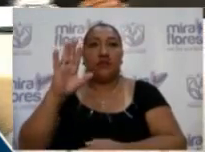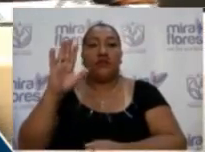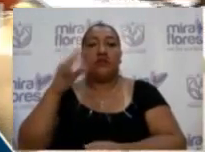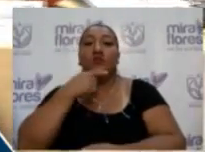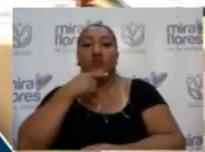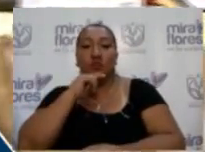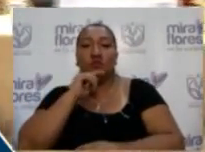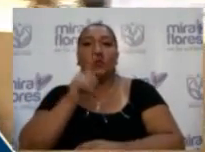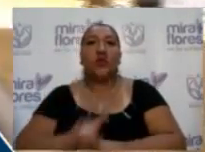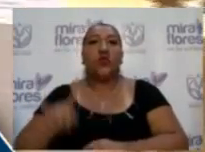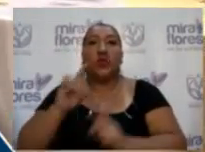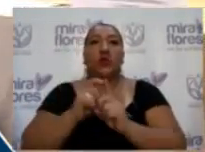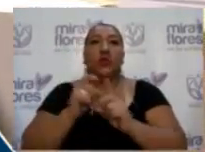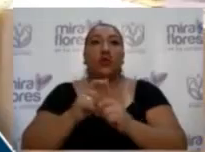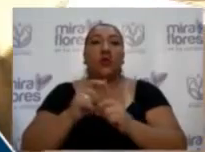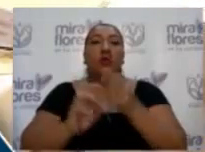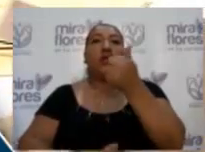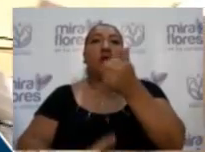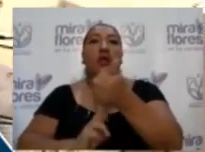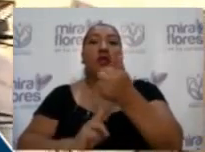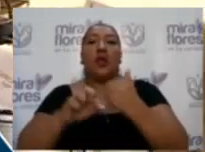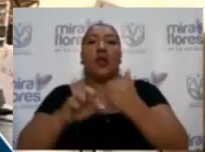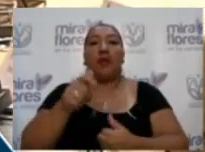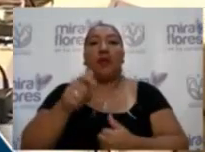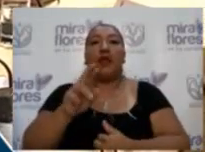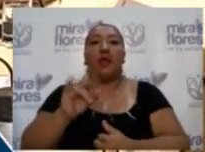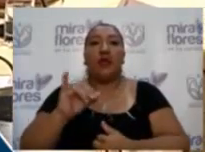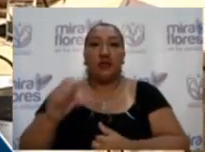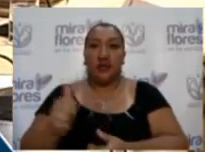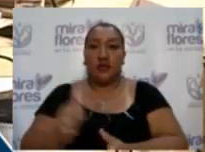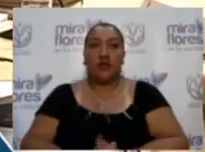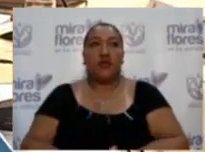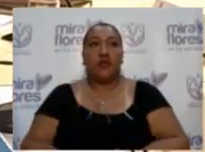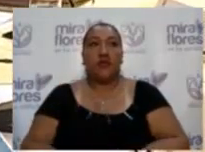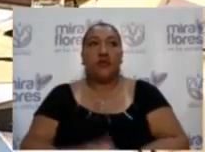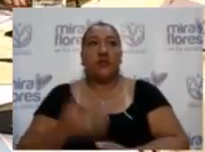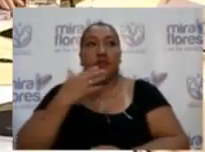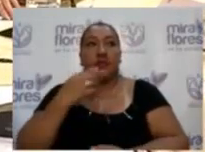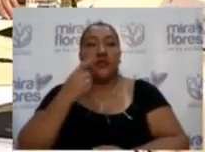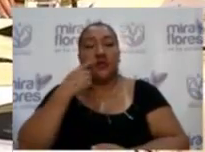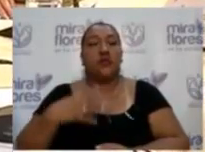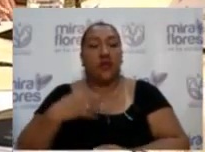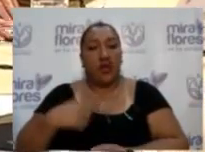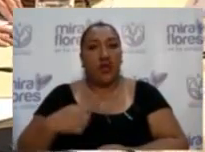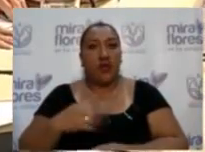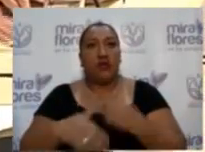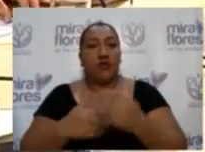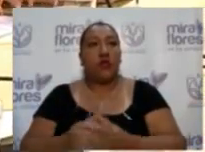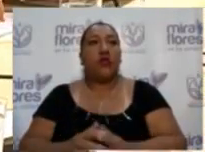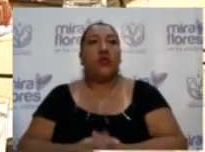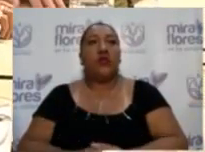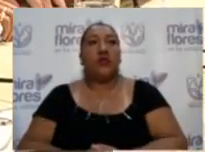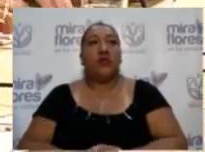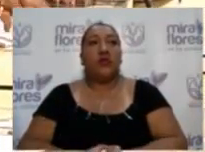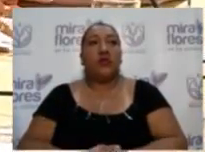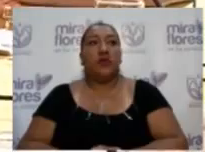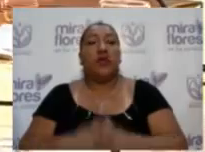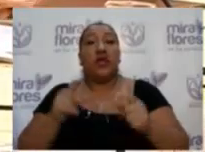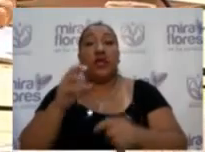Sí, le damos el uso de la palabra a la regidora Patricia del Río de Olavide. Gracias, señor alcalde. Buenos días. Un pequeño comentario.